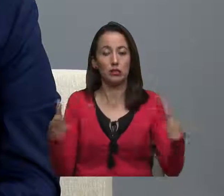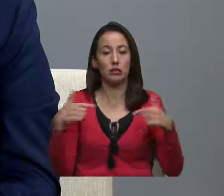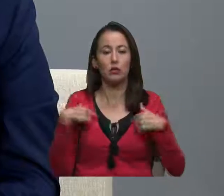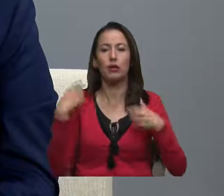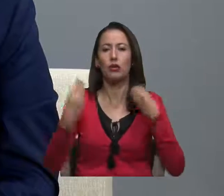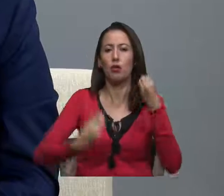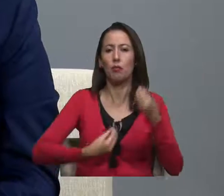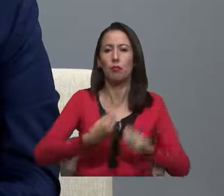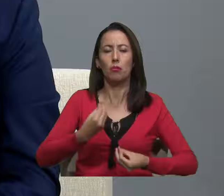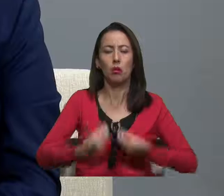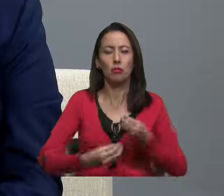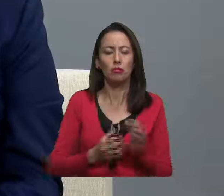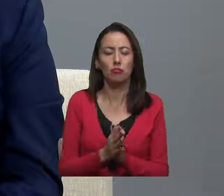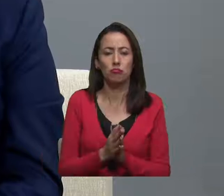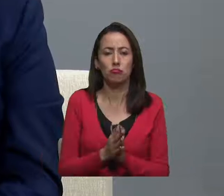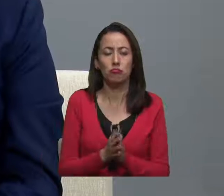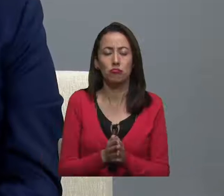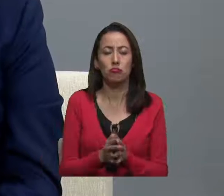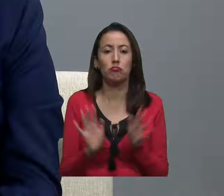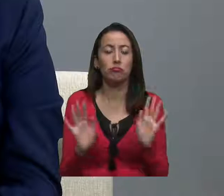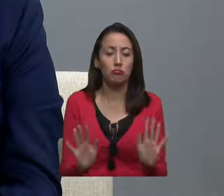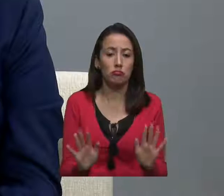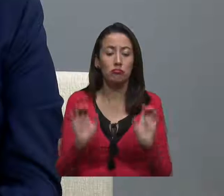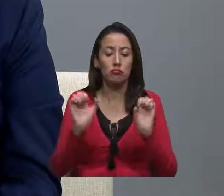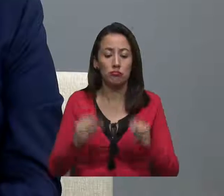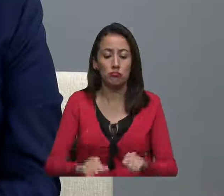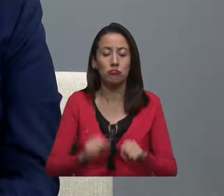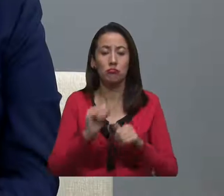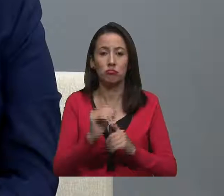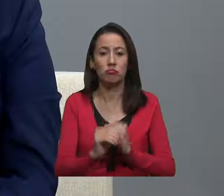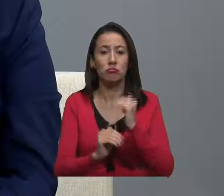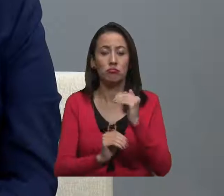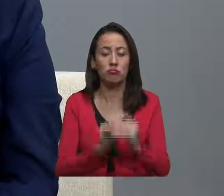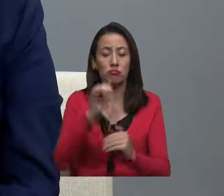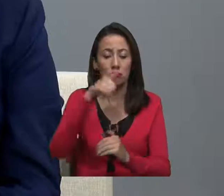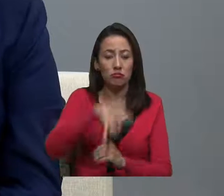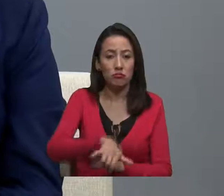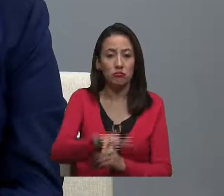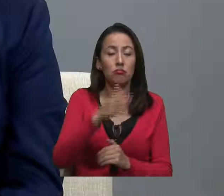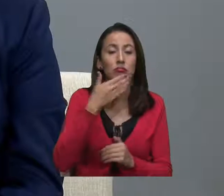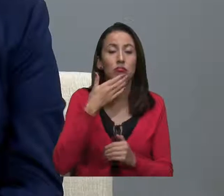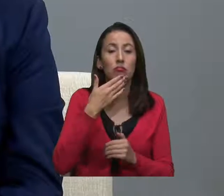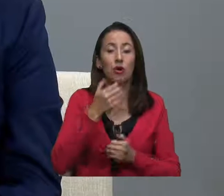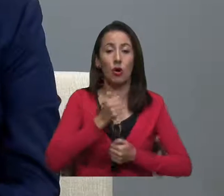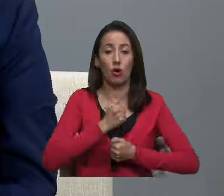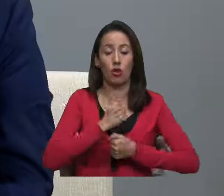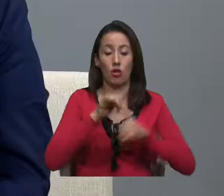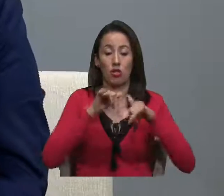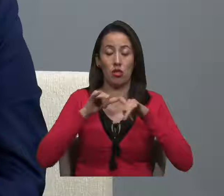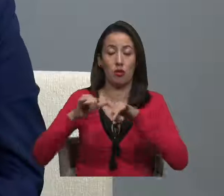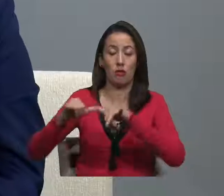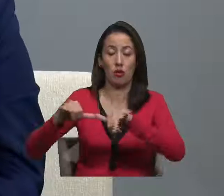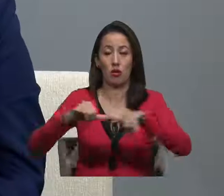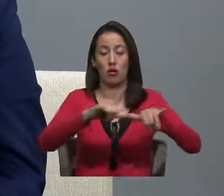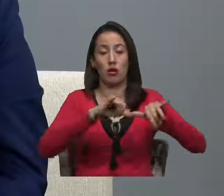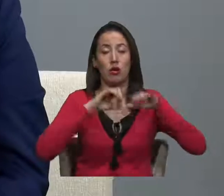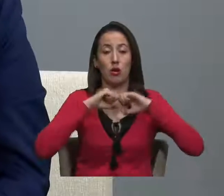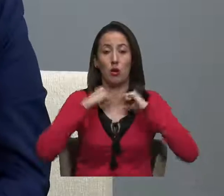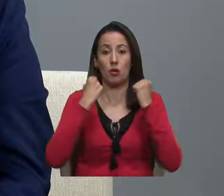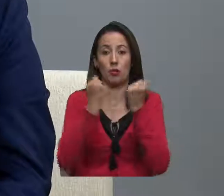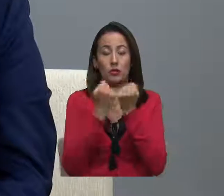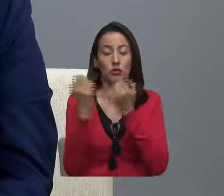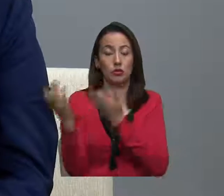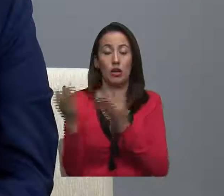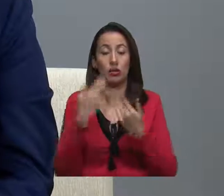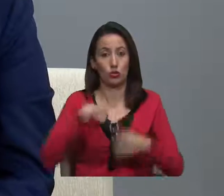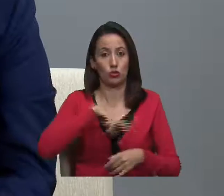significa esto que en definitiva nosotros somos nacionalistas demócrata social nacionalistas y que es lo